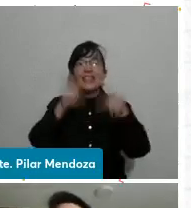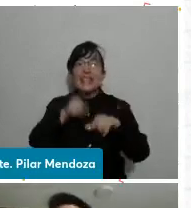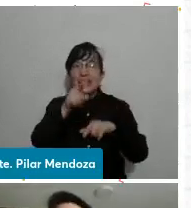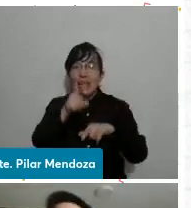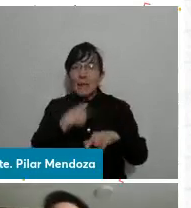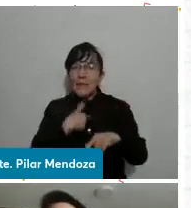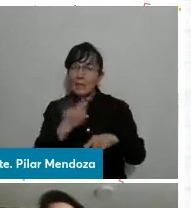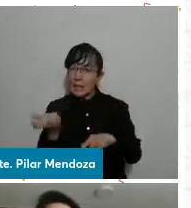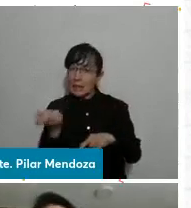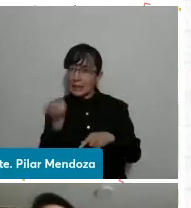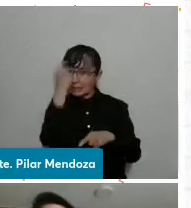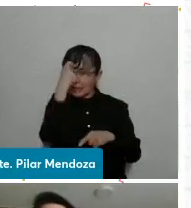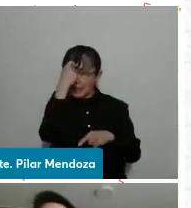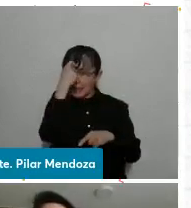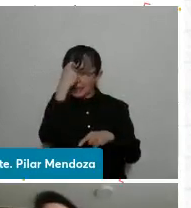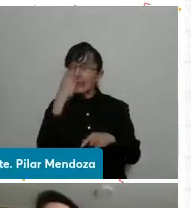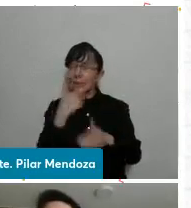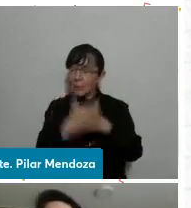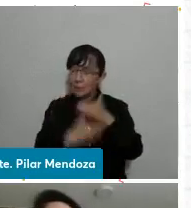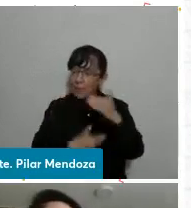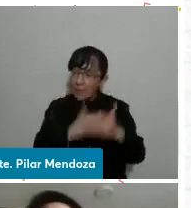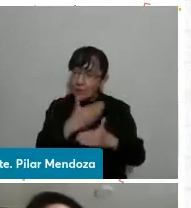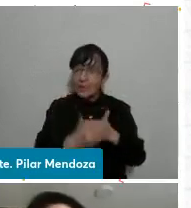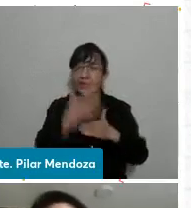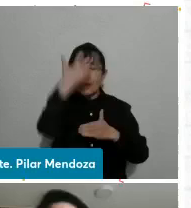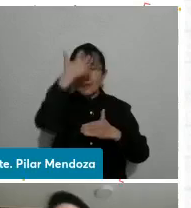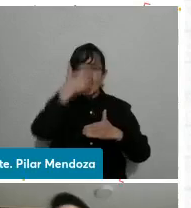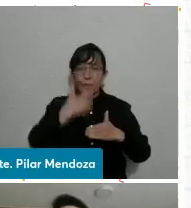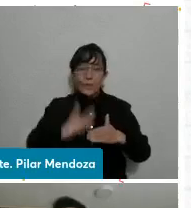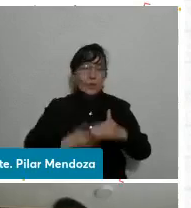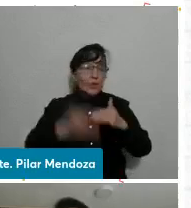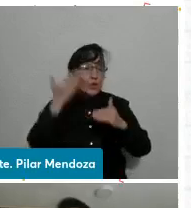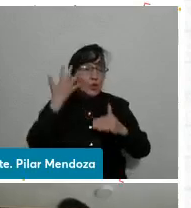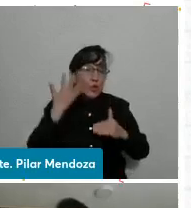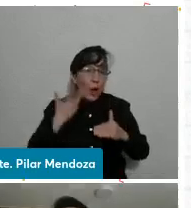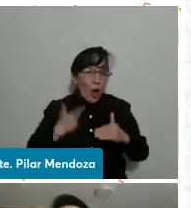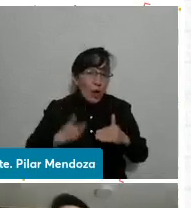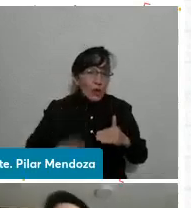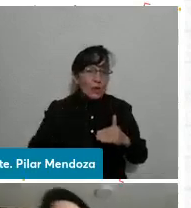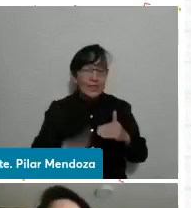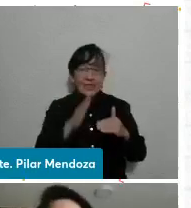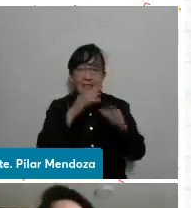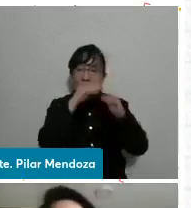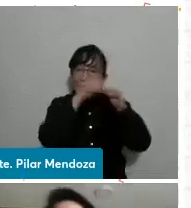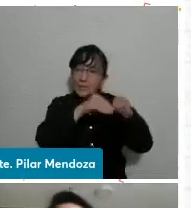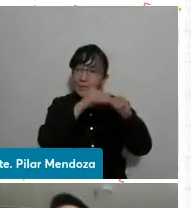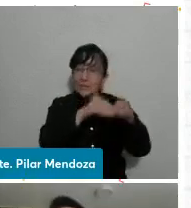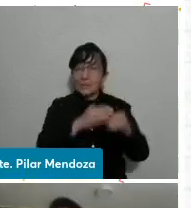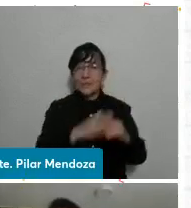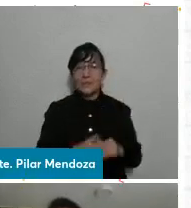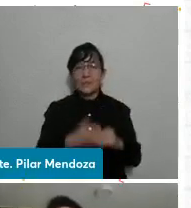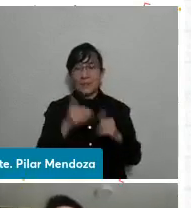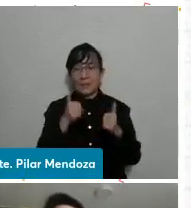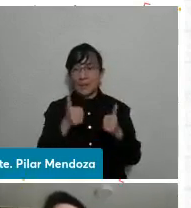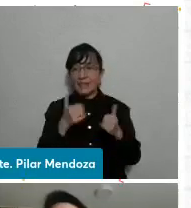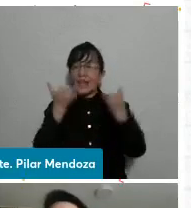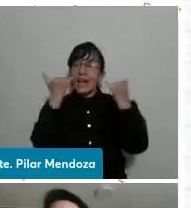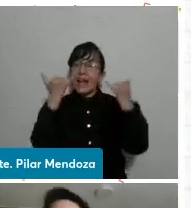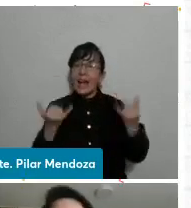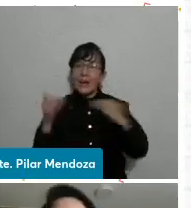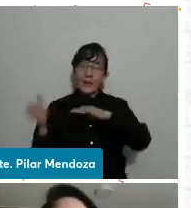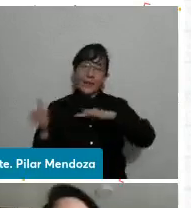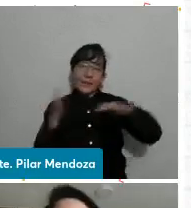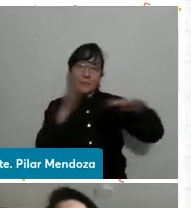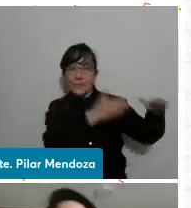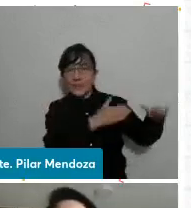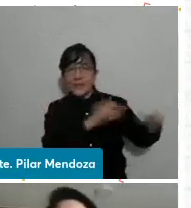un proceso de evaluación constante y formativo. Bien, vamos a continuar con la siguiente pregunta, ya